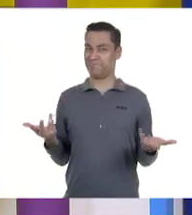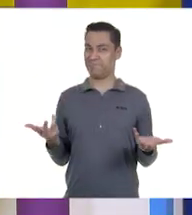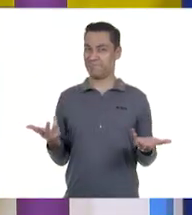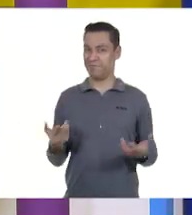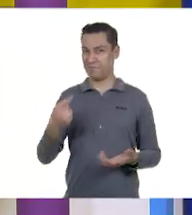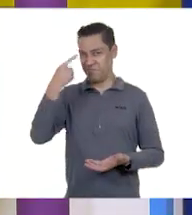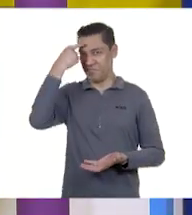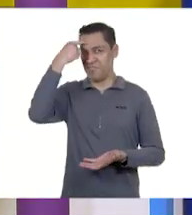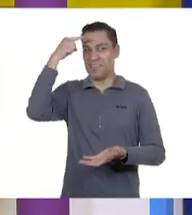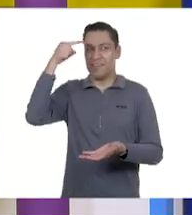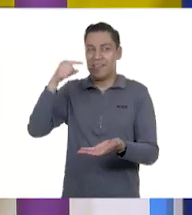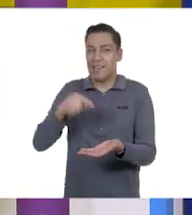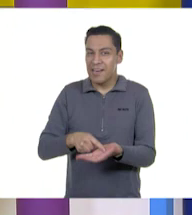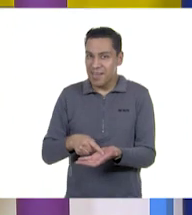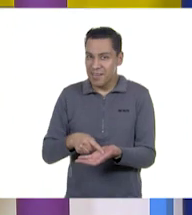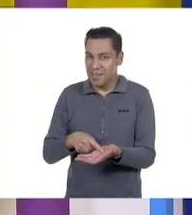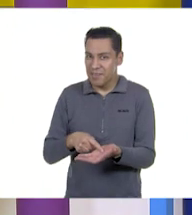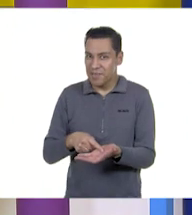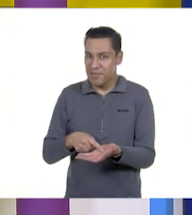Yo creo que...